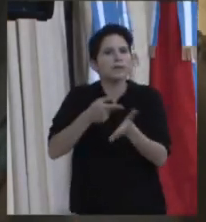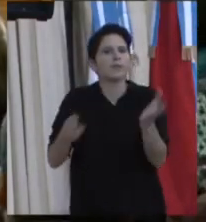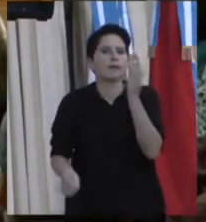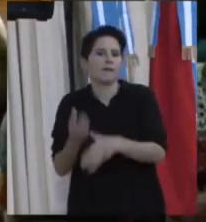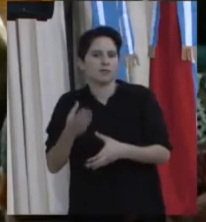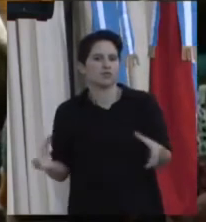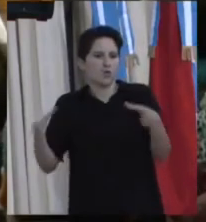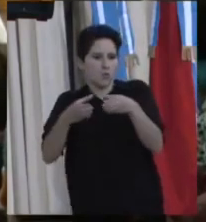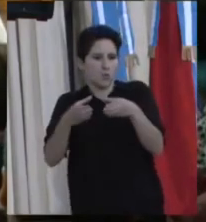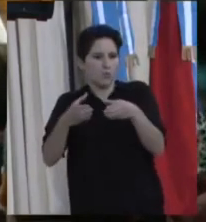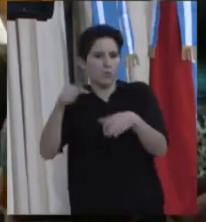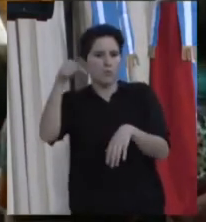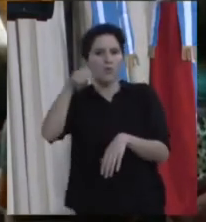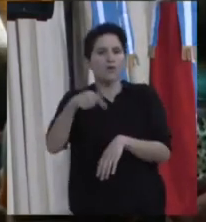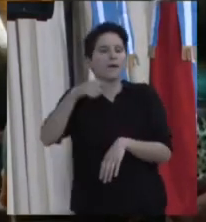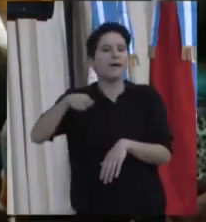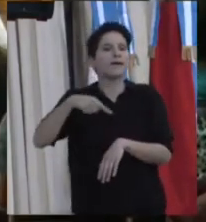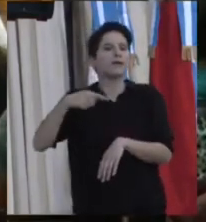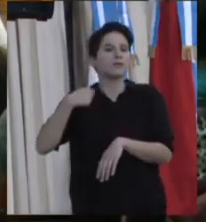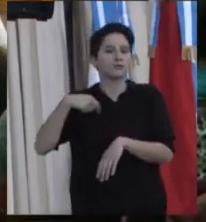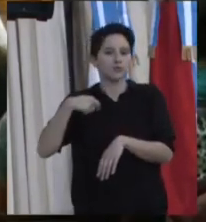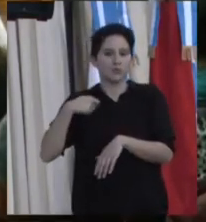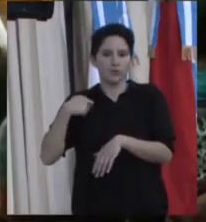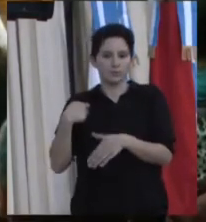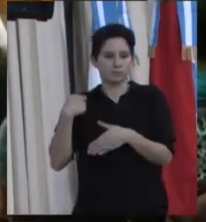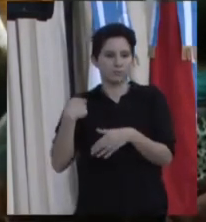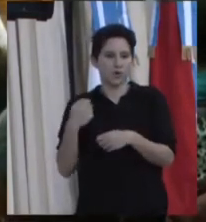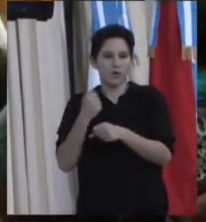creación colectiva, porque en eso nos jugamos, todos los que estamos